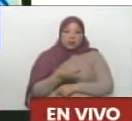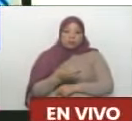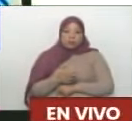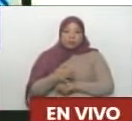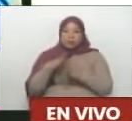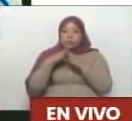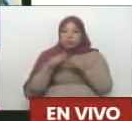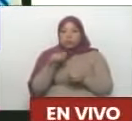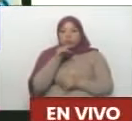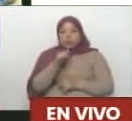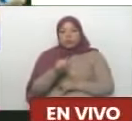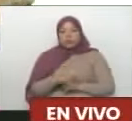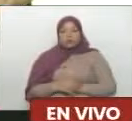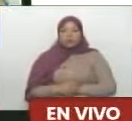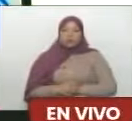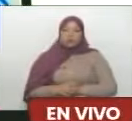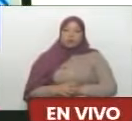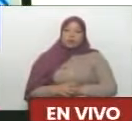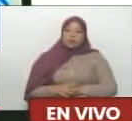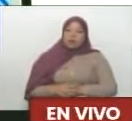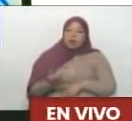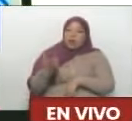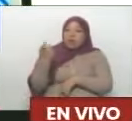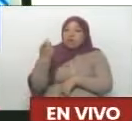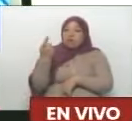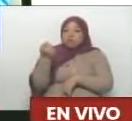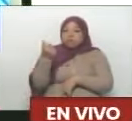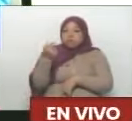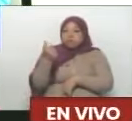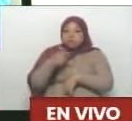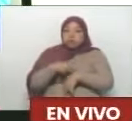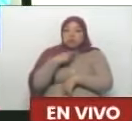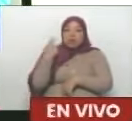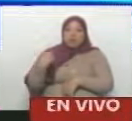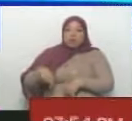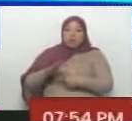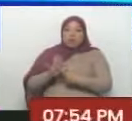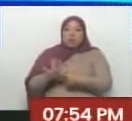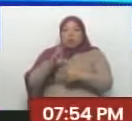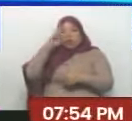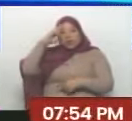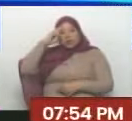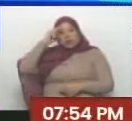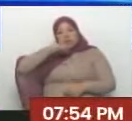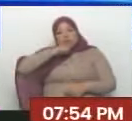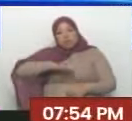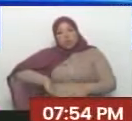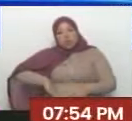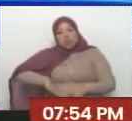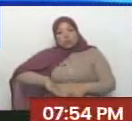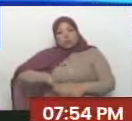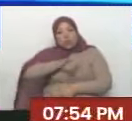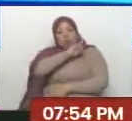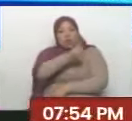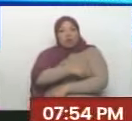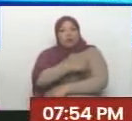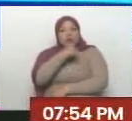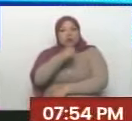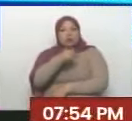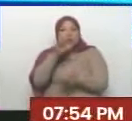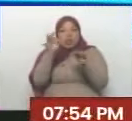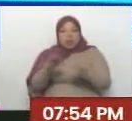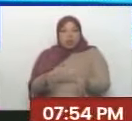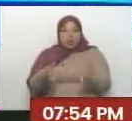lados. Es cuestión de tiempo que Rusia demuestre su razón histórica, su fortaleza